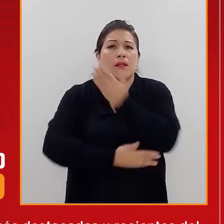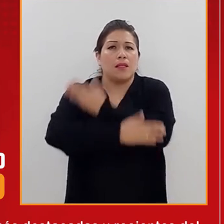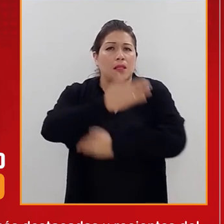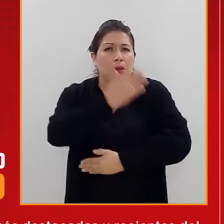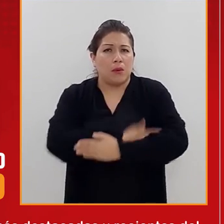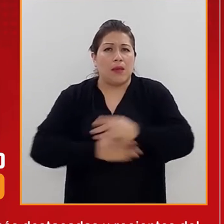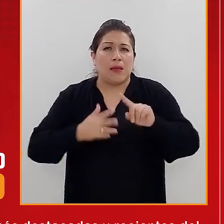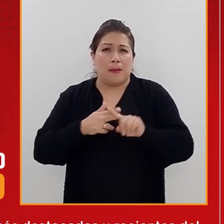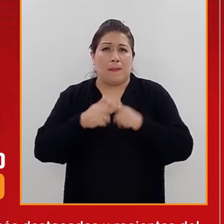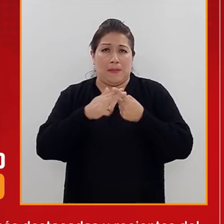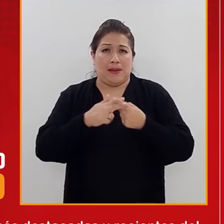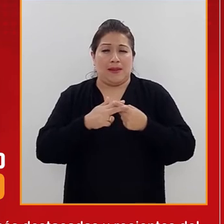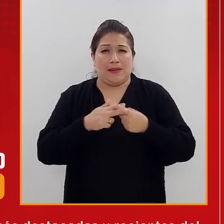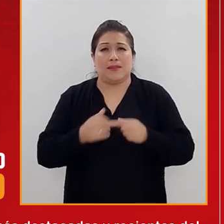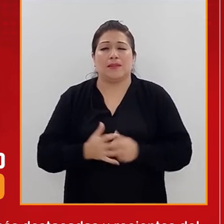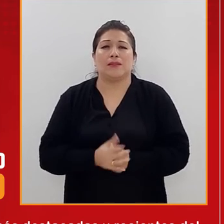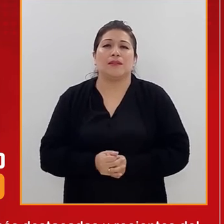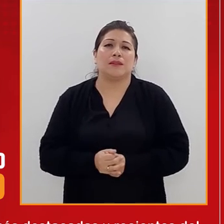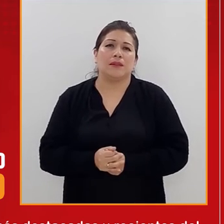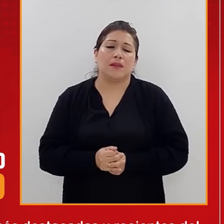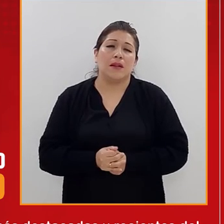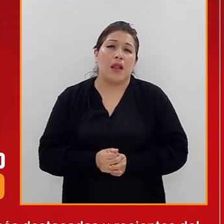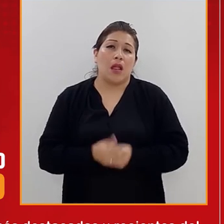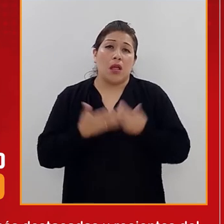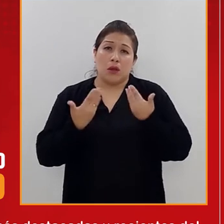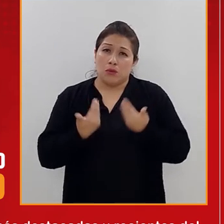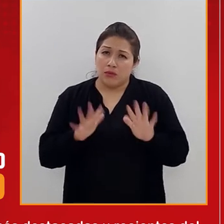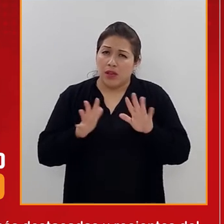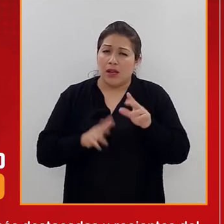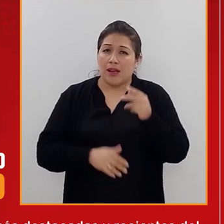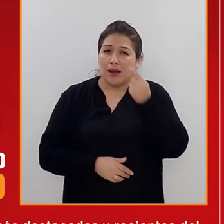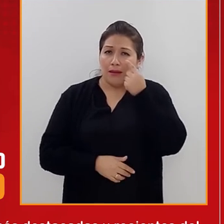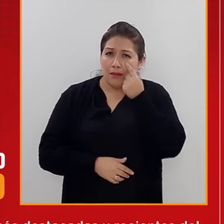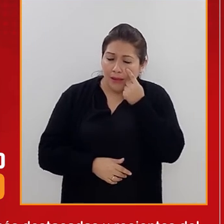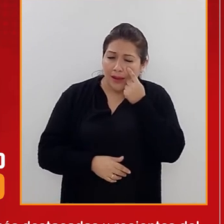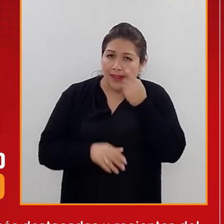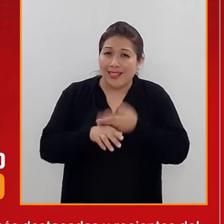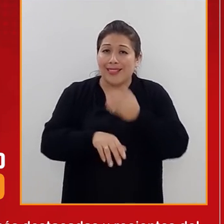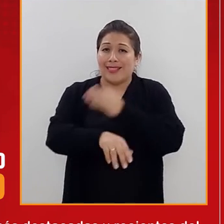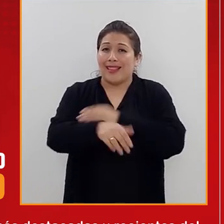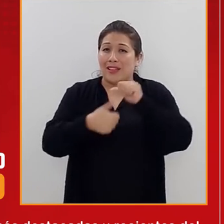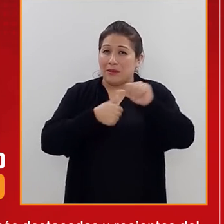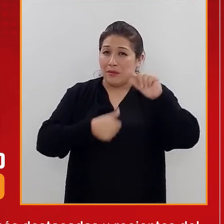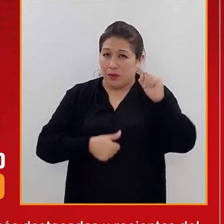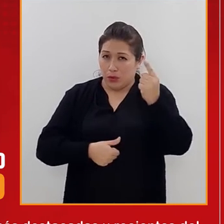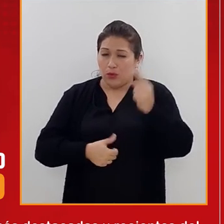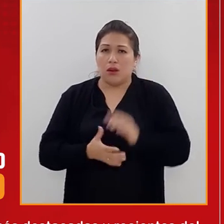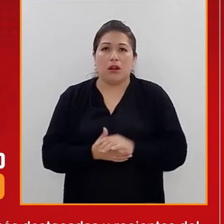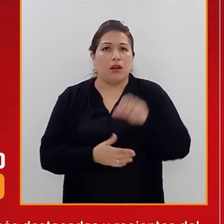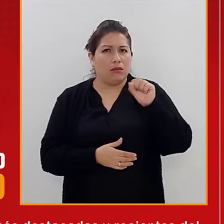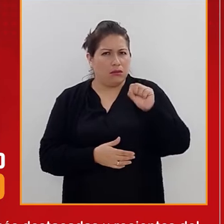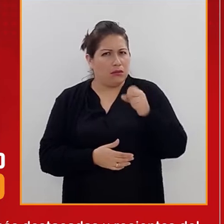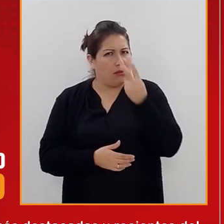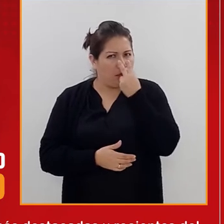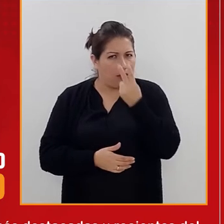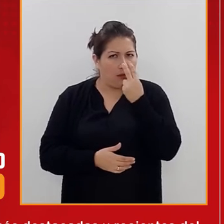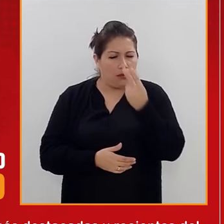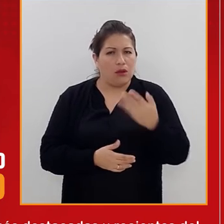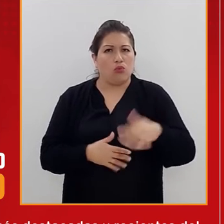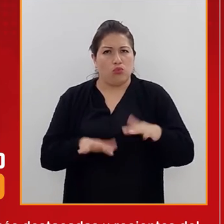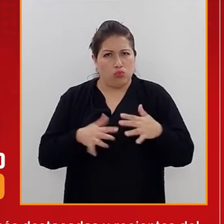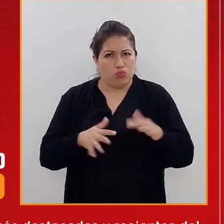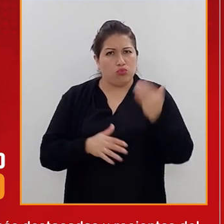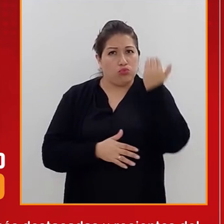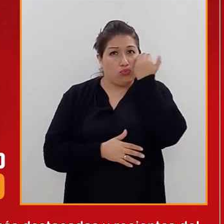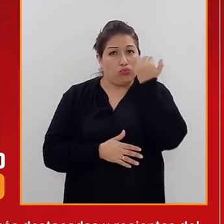2. Discapacidad a inicios de colonia. Como se ha podido apreciar en el punto anterior, existió